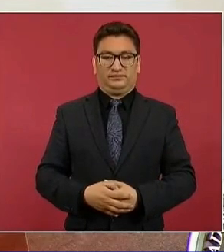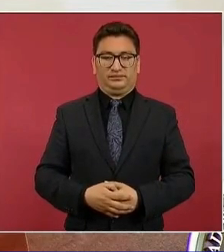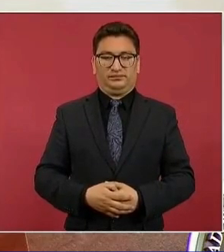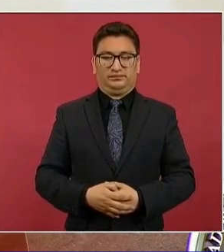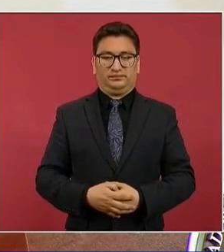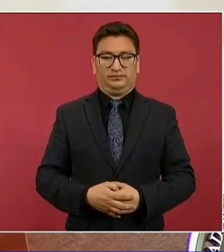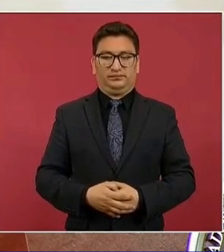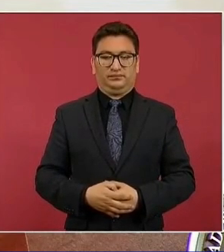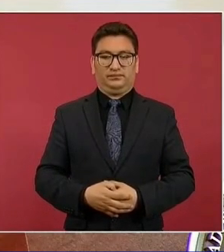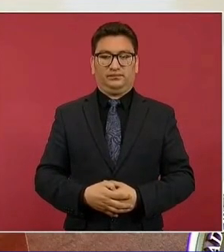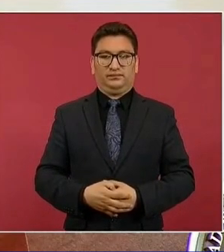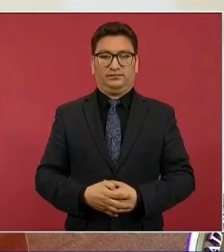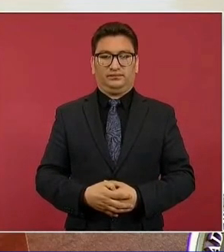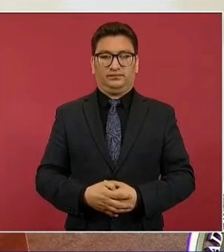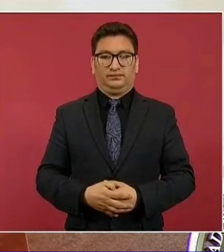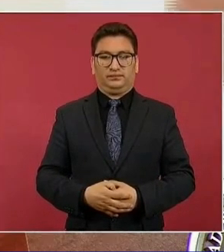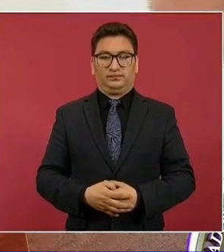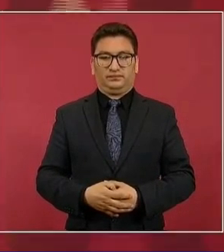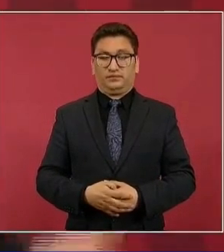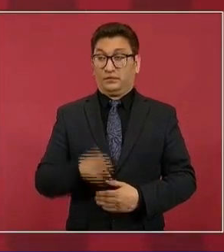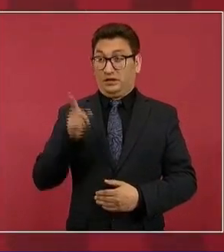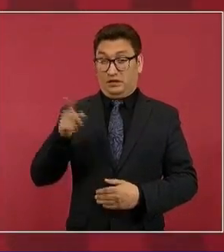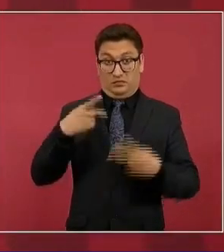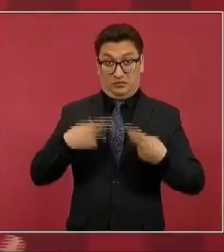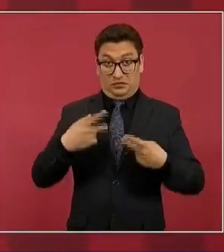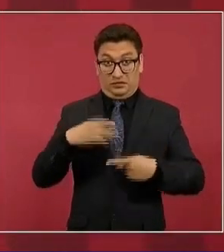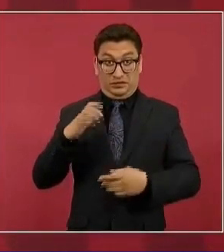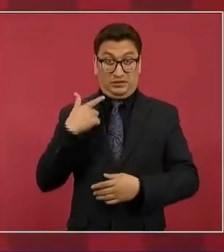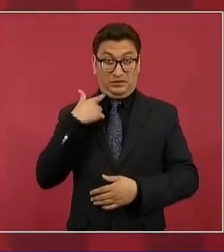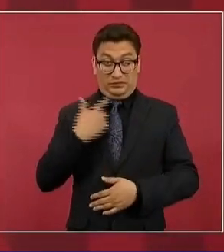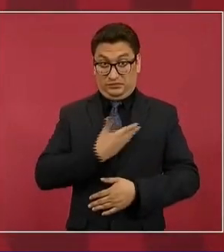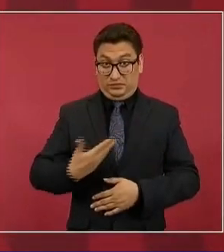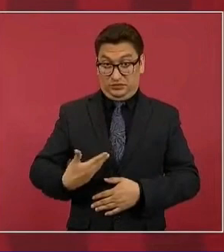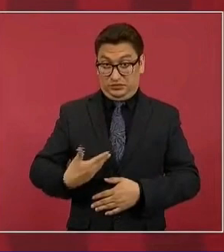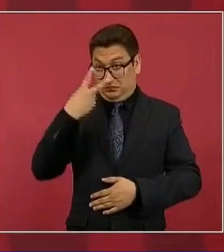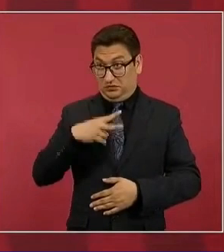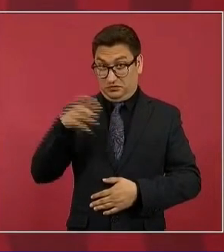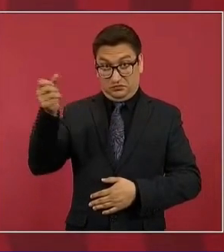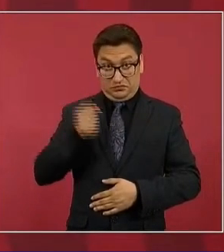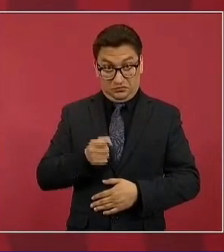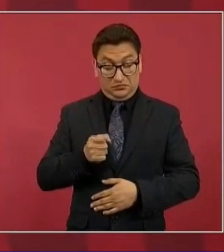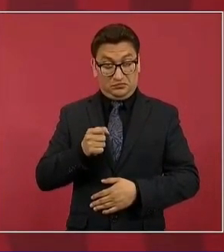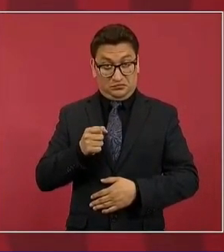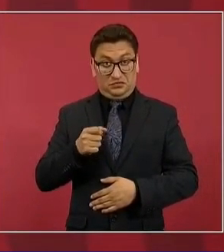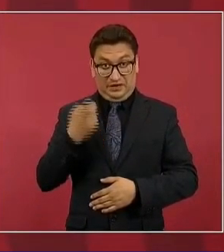Llevarse de empleado a un expresidente de México